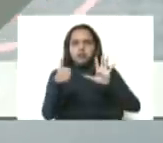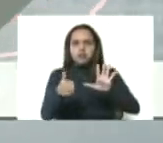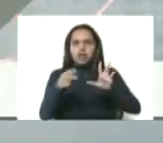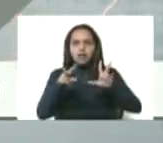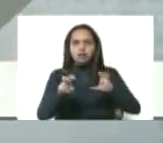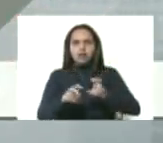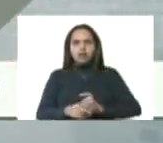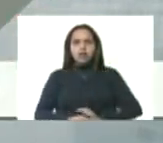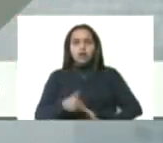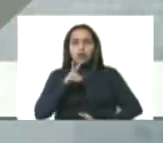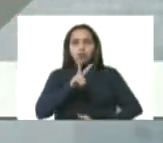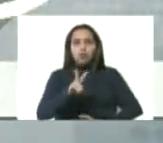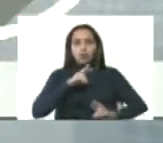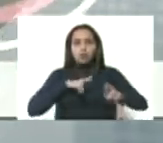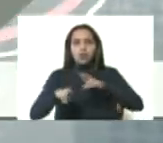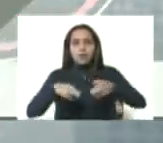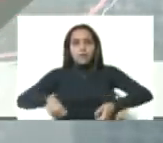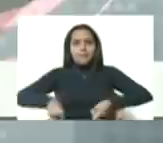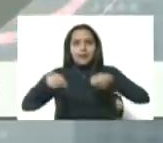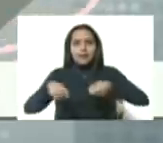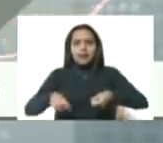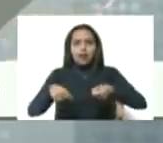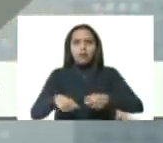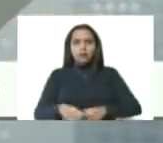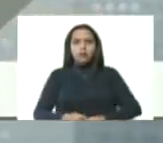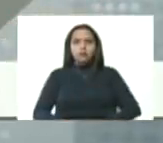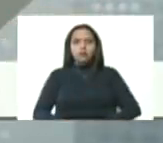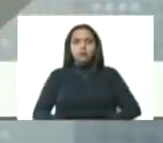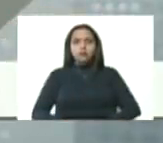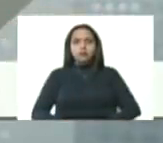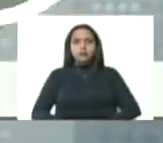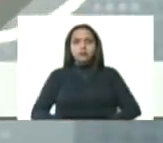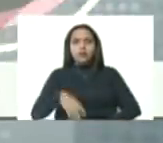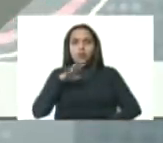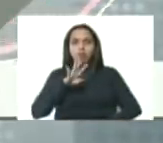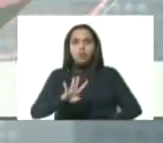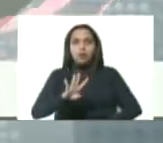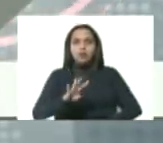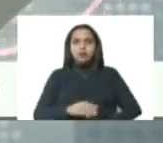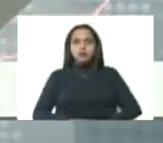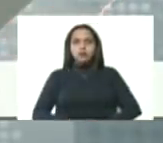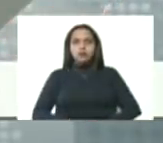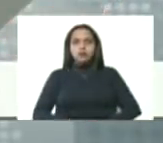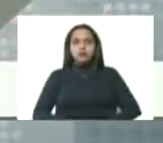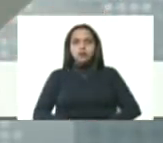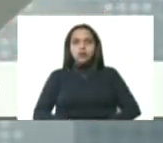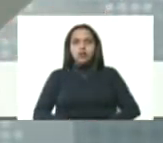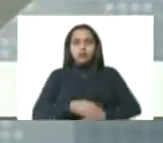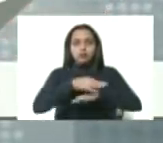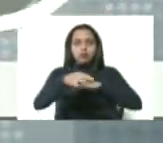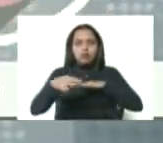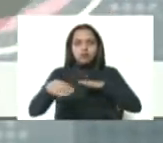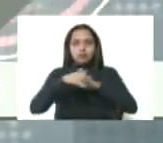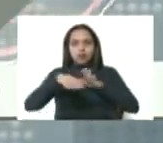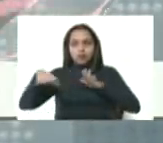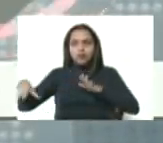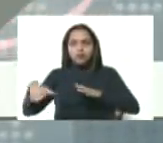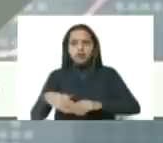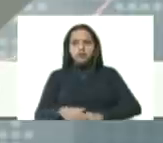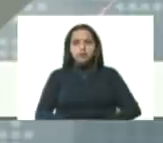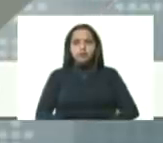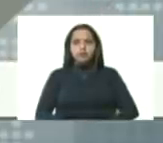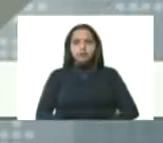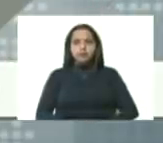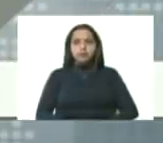2 vinculados al mercado de las pulgas y 4 de municipios fuera del casco central. Son 2 en